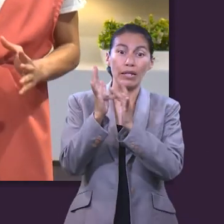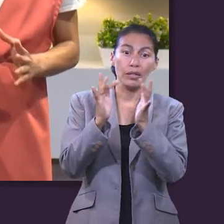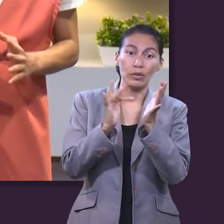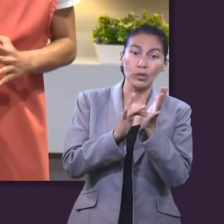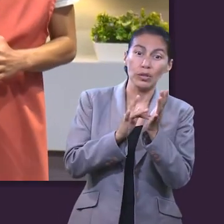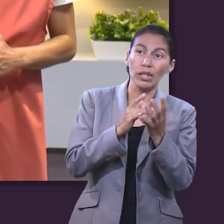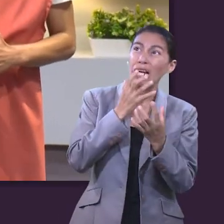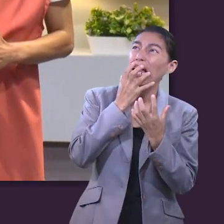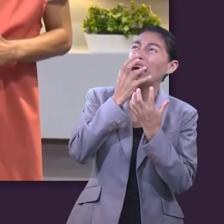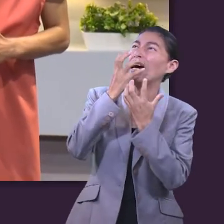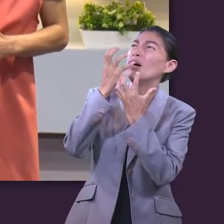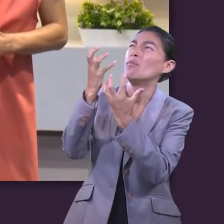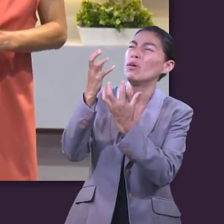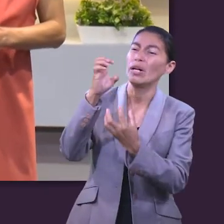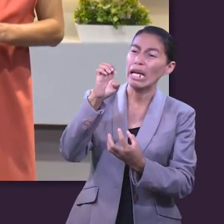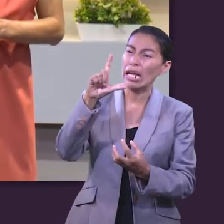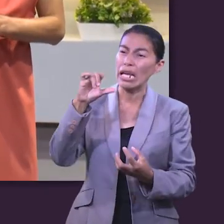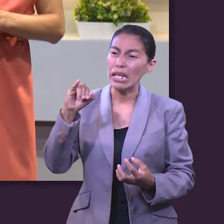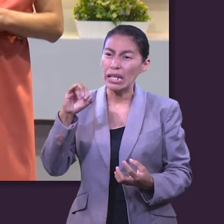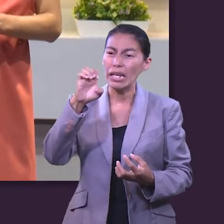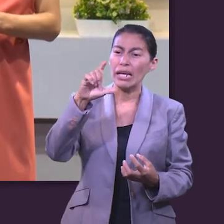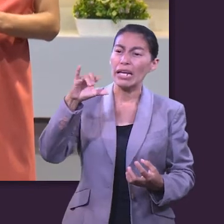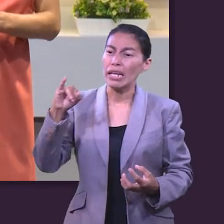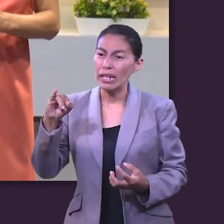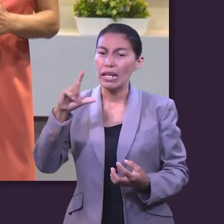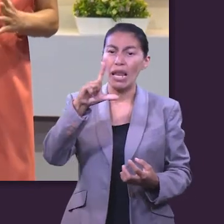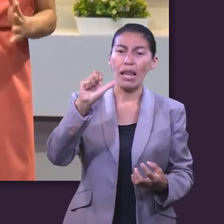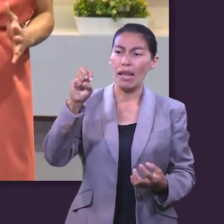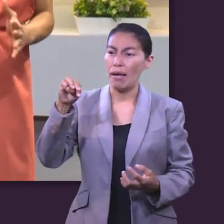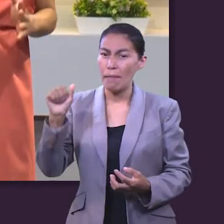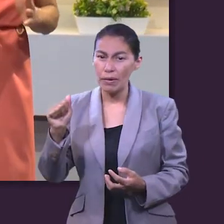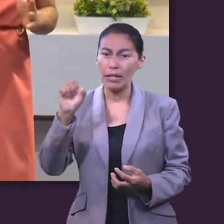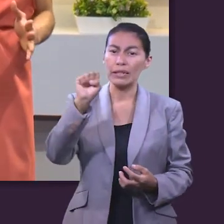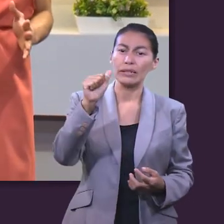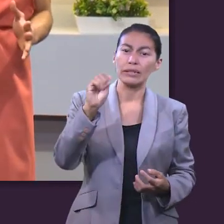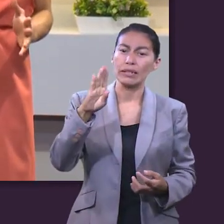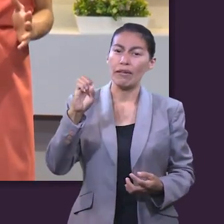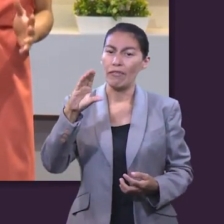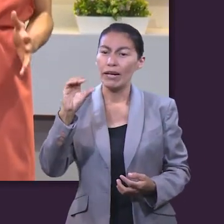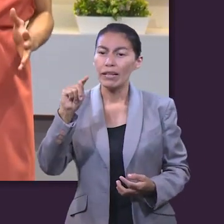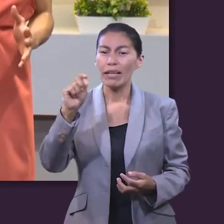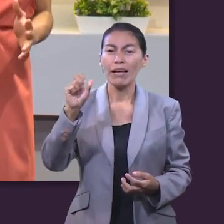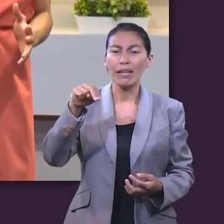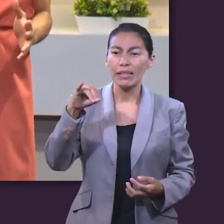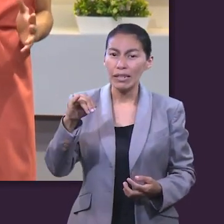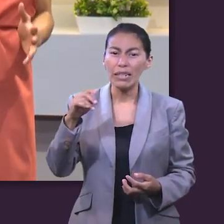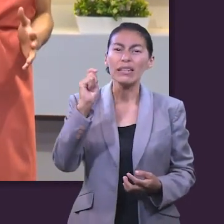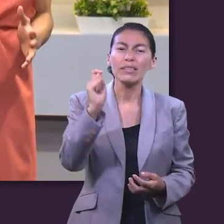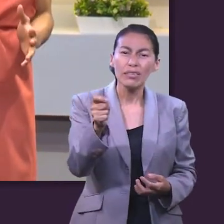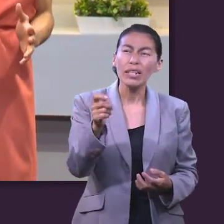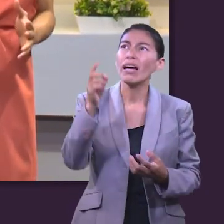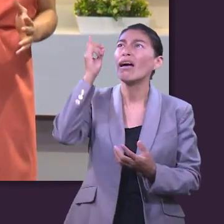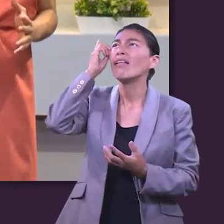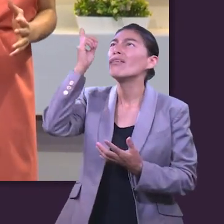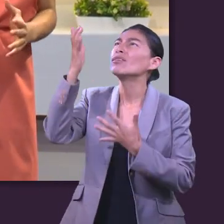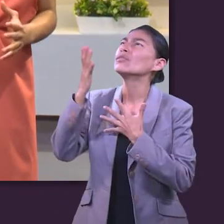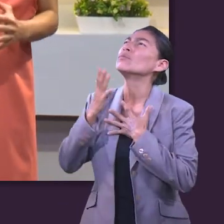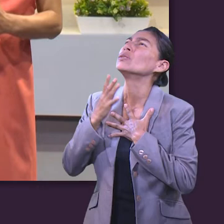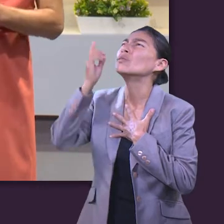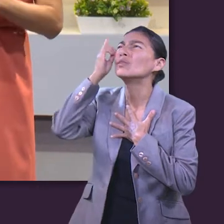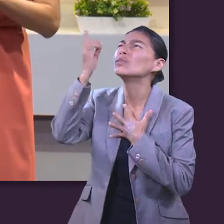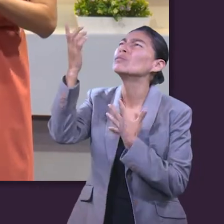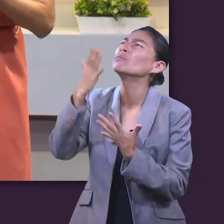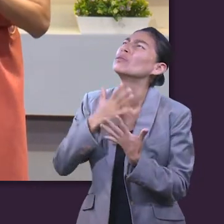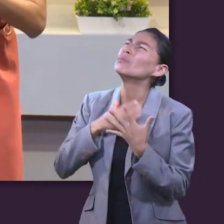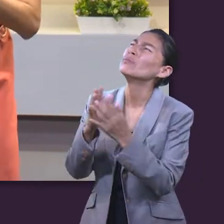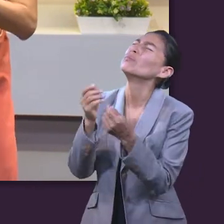Cerca de la hora novena, Jesús clamó a gran voz diciendo, Elí, Elí, lama sabactaní, esto es